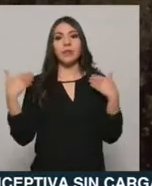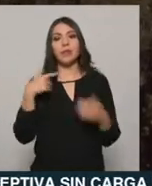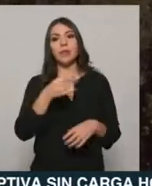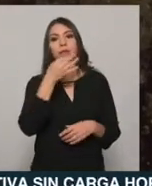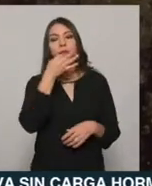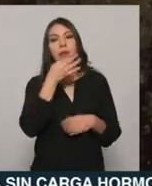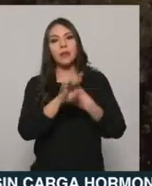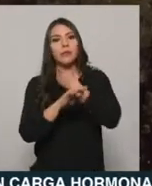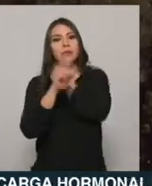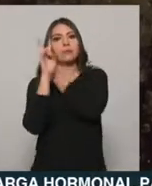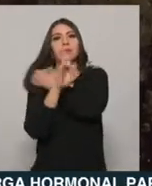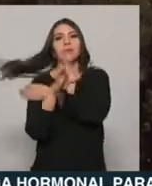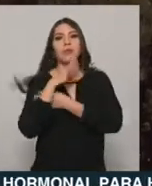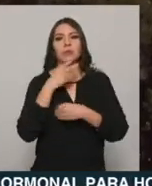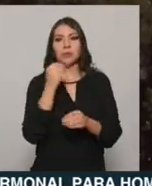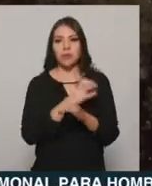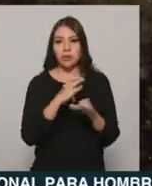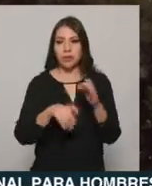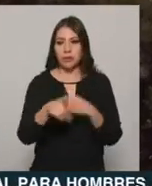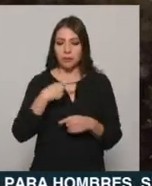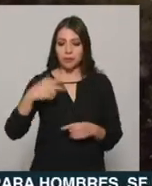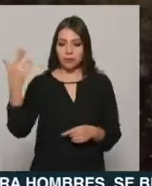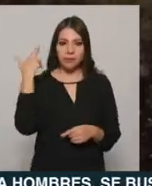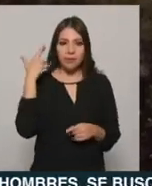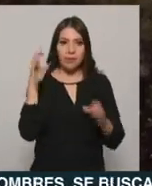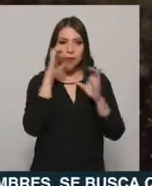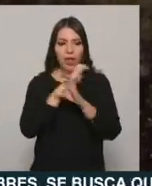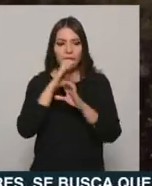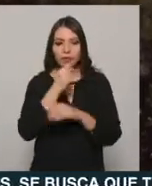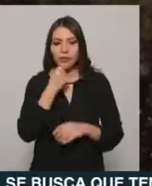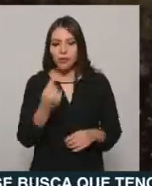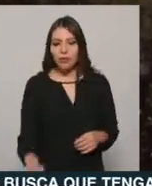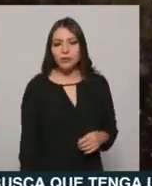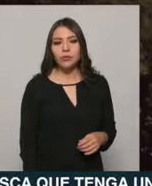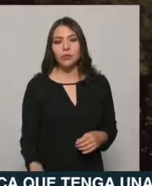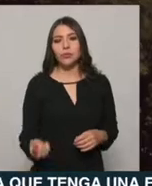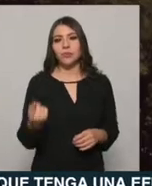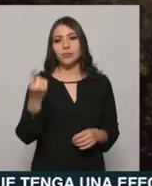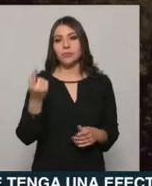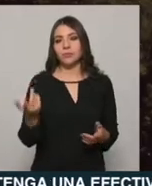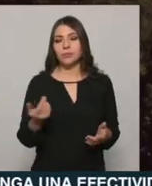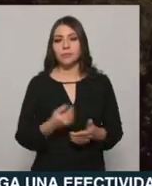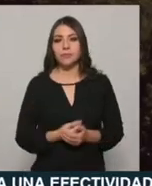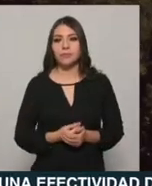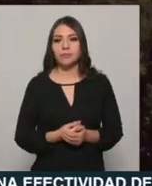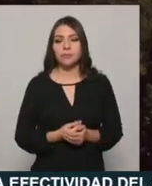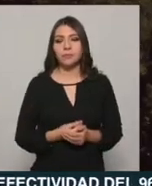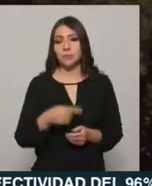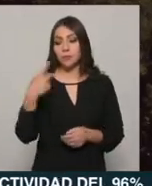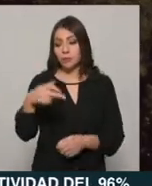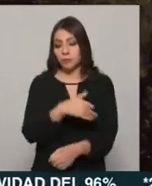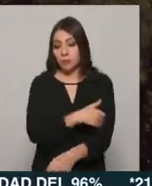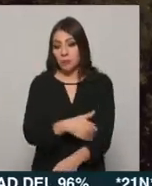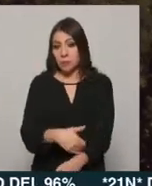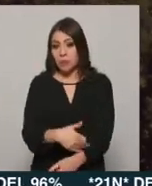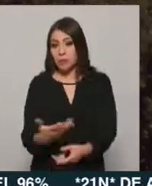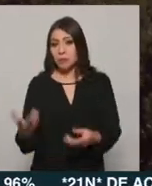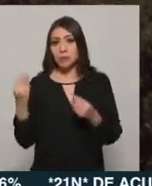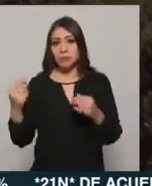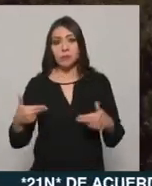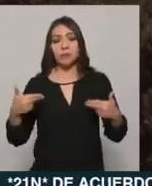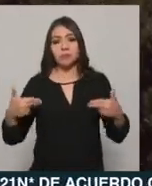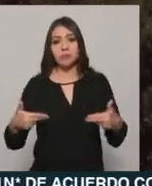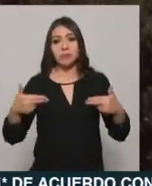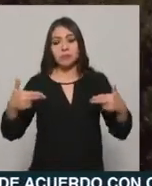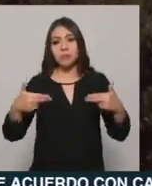un ambientazo donde la gente puede escuchar las canciones con las que crecieron, miembros de su familia y muchas generaciones,